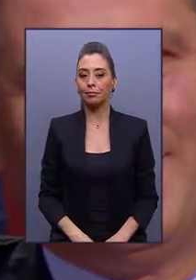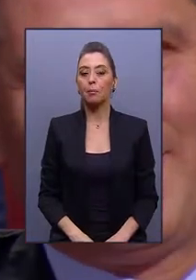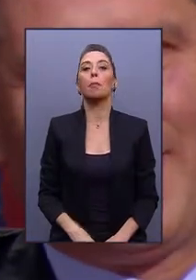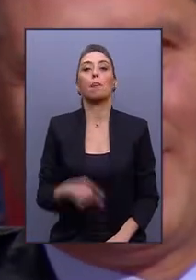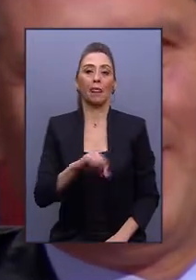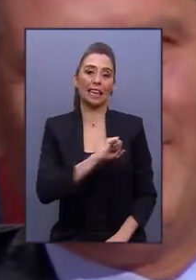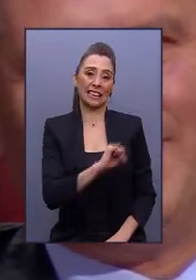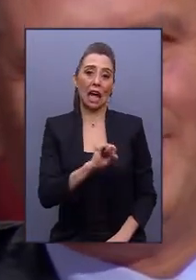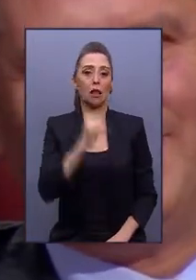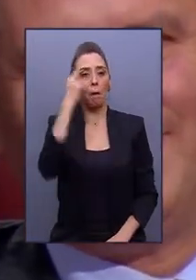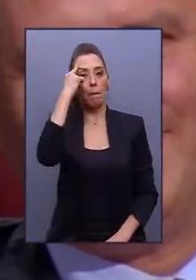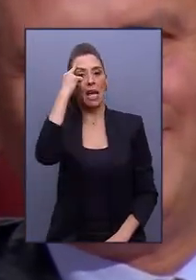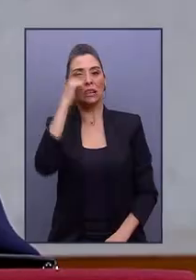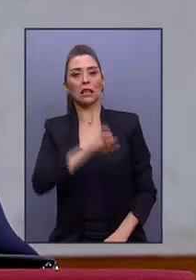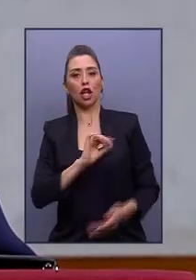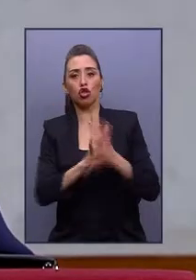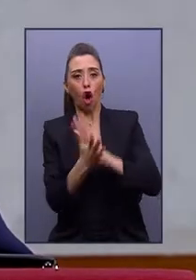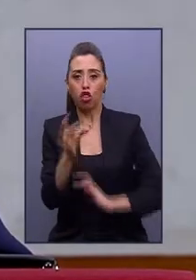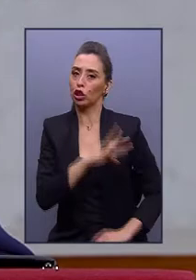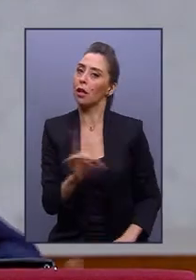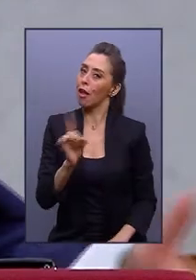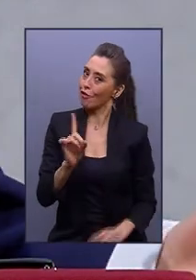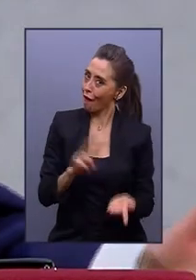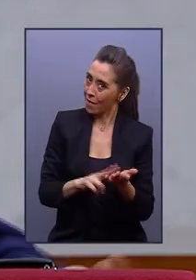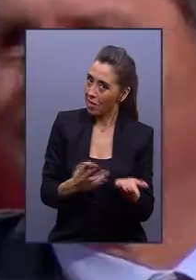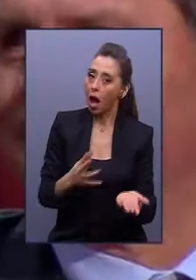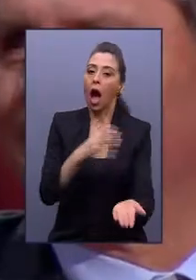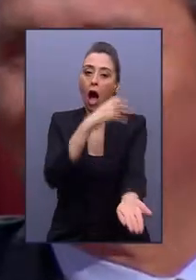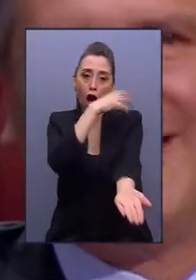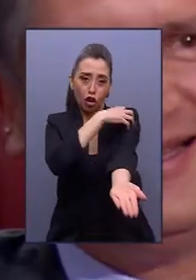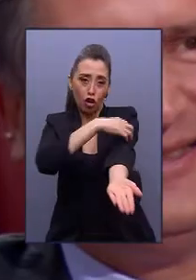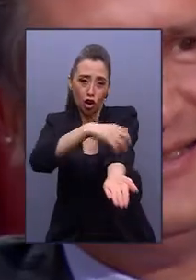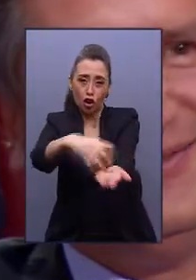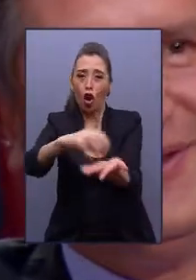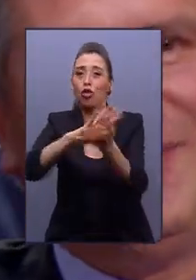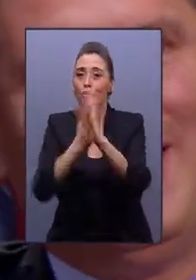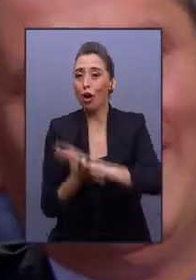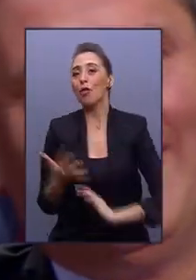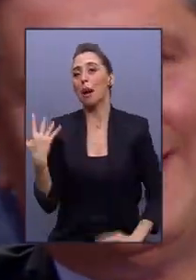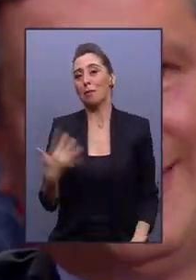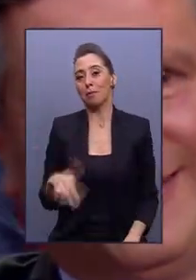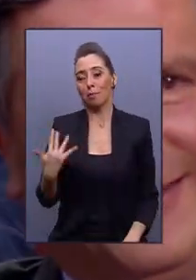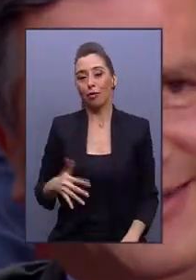Porque Santiago no es Chile, ¿no es verdad? Todas las regiones son importantes.